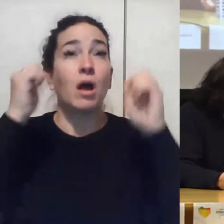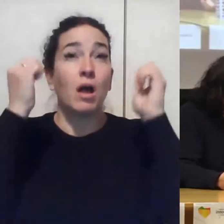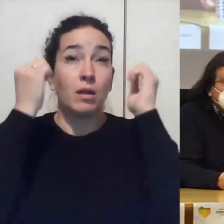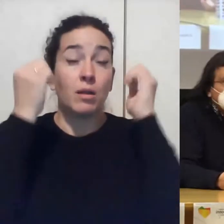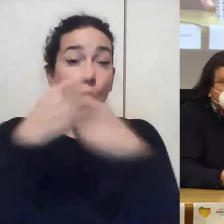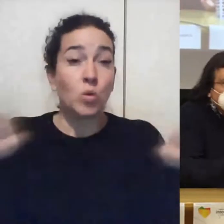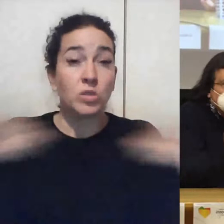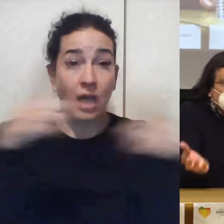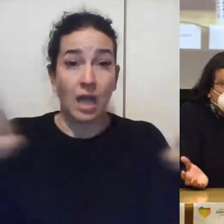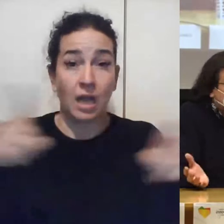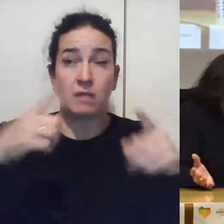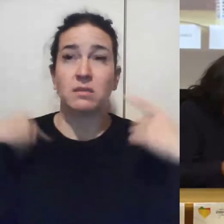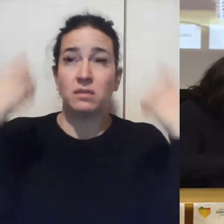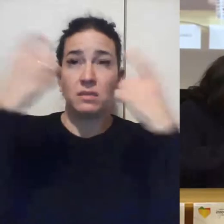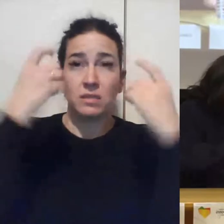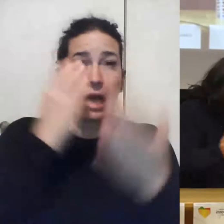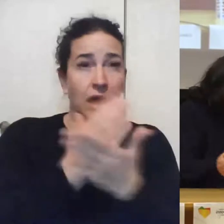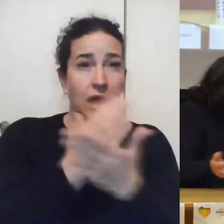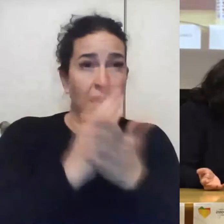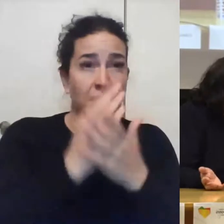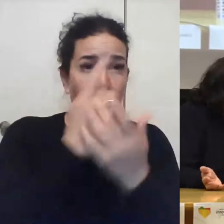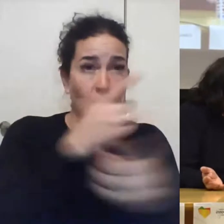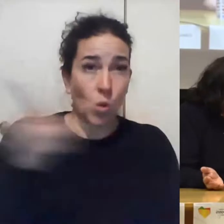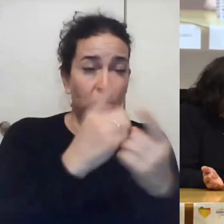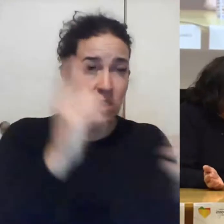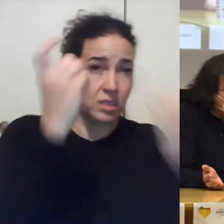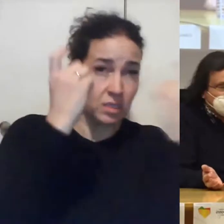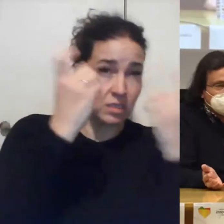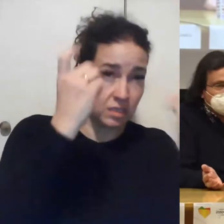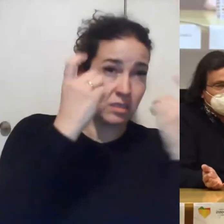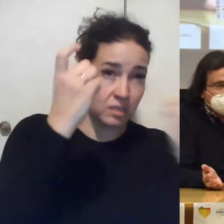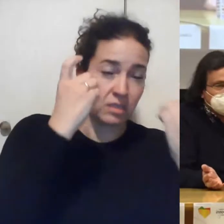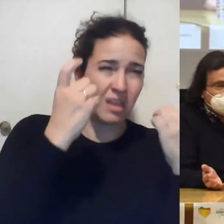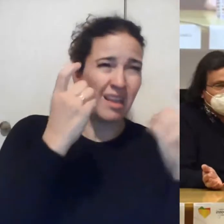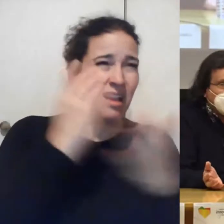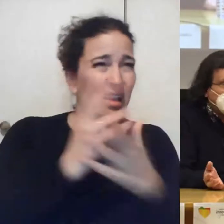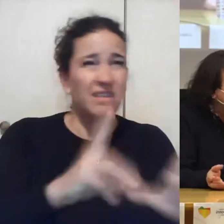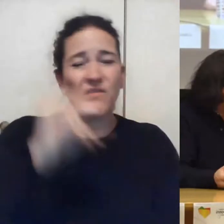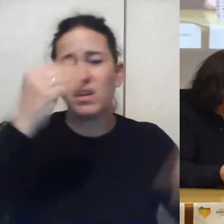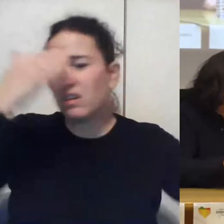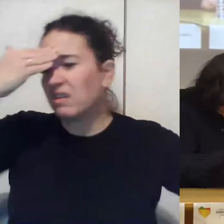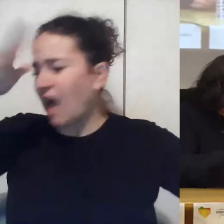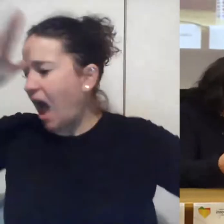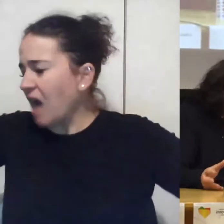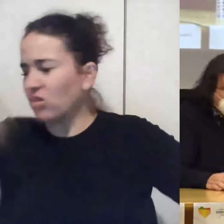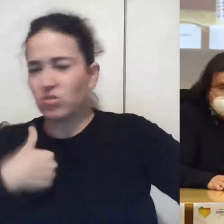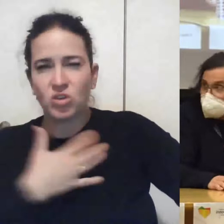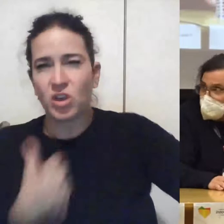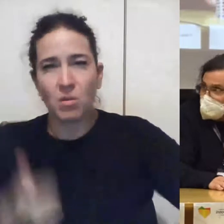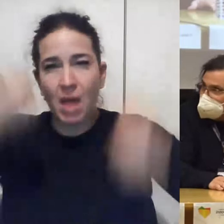música. Estamos jugando a ser profesores, pero no es.